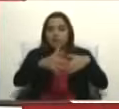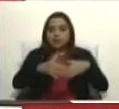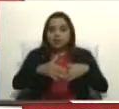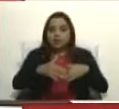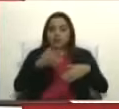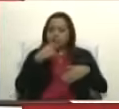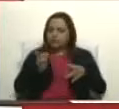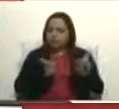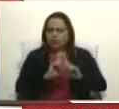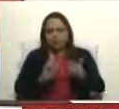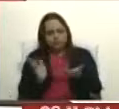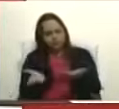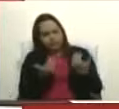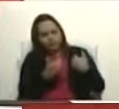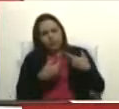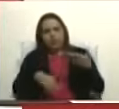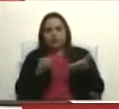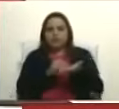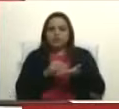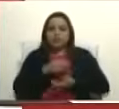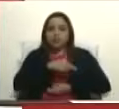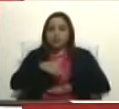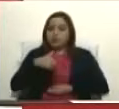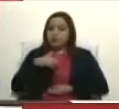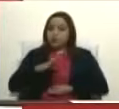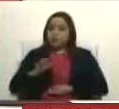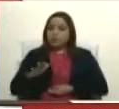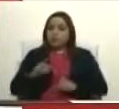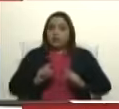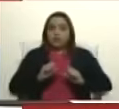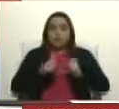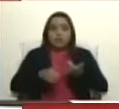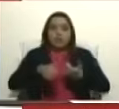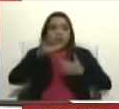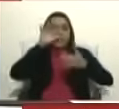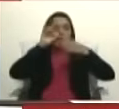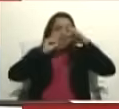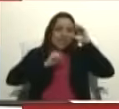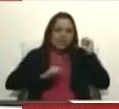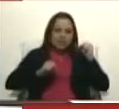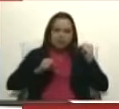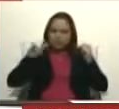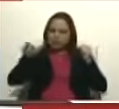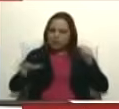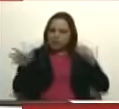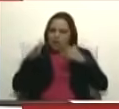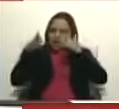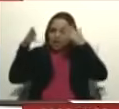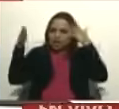devolvió a todos. Y nosotros comenzamos a entender la grandeza de Hugo Chávez,